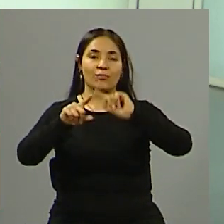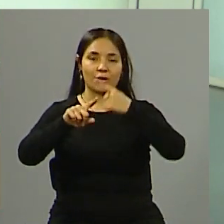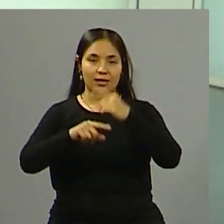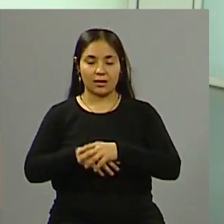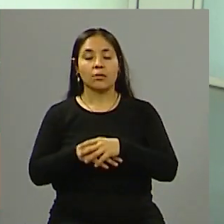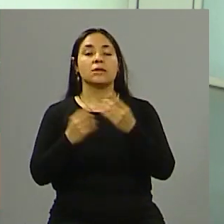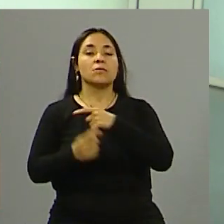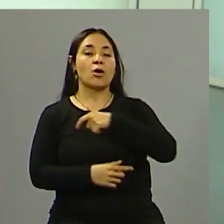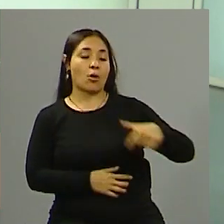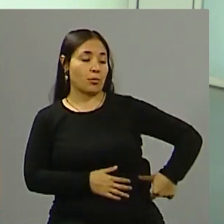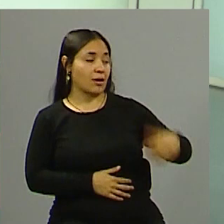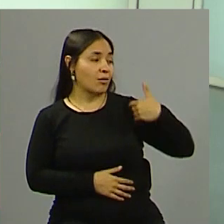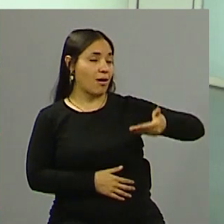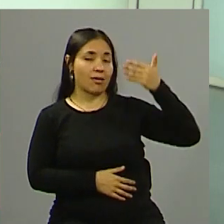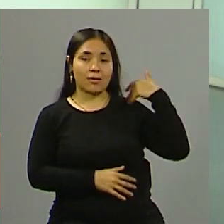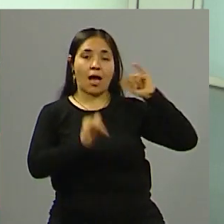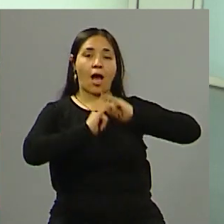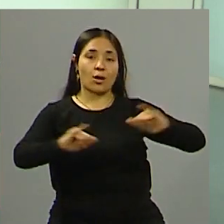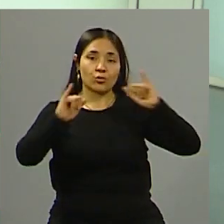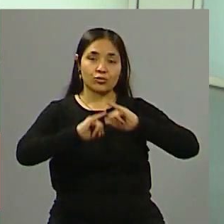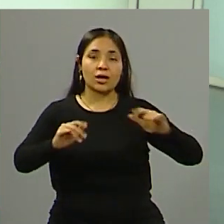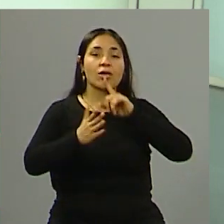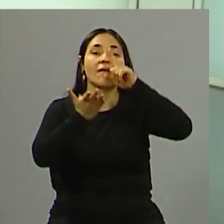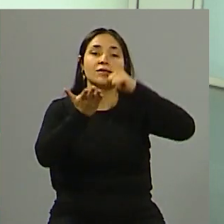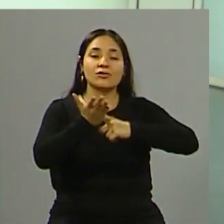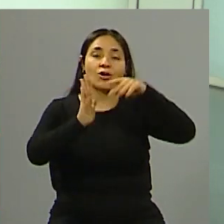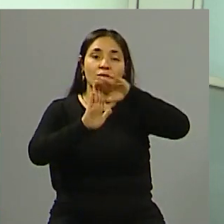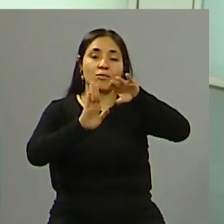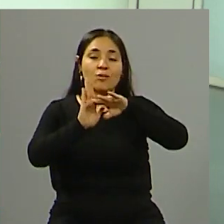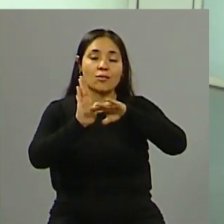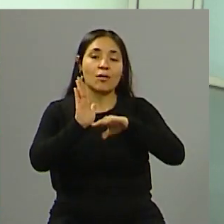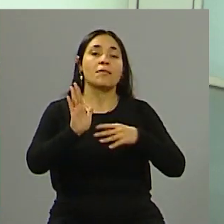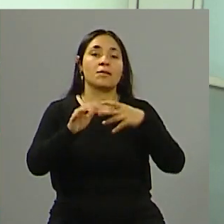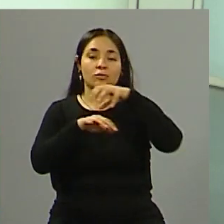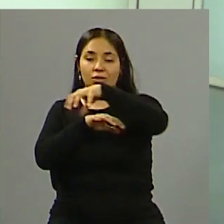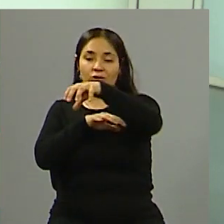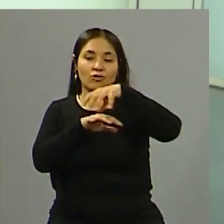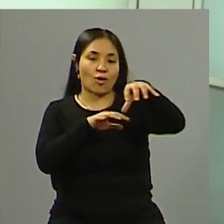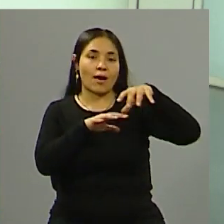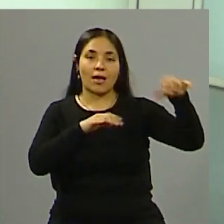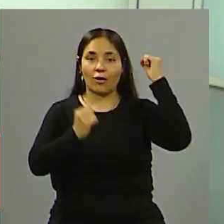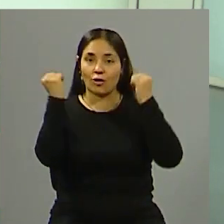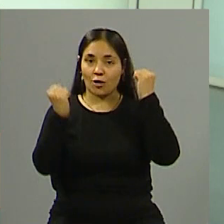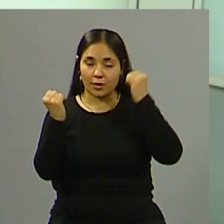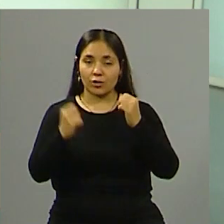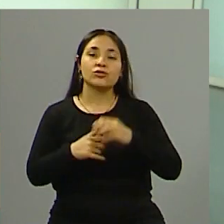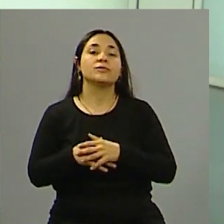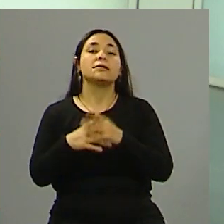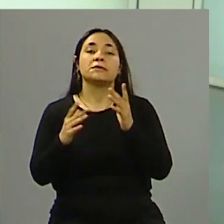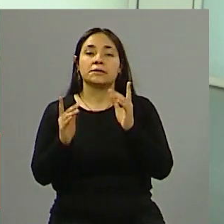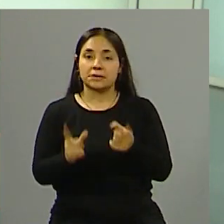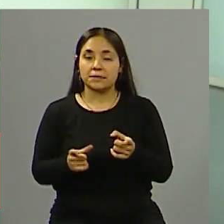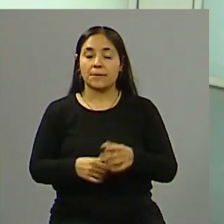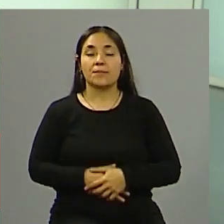en estos últimos días, medidas que han tenido un impacto fuerte en los distintos sectores económicos, con incluso, lo decíamos,